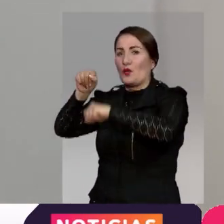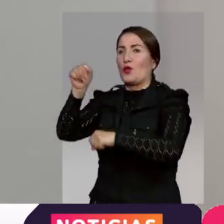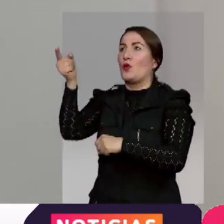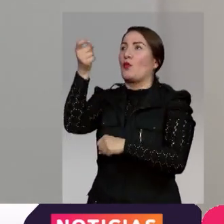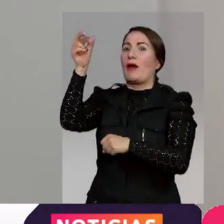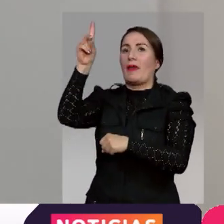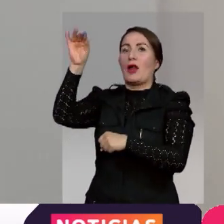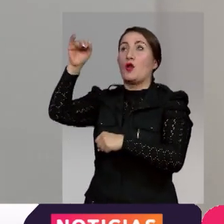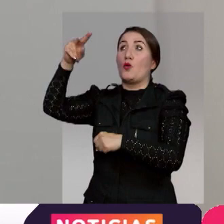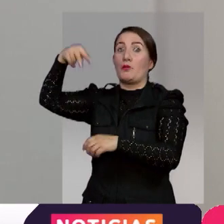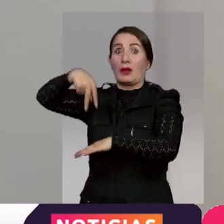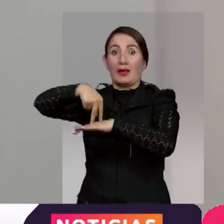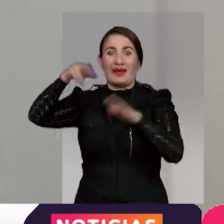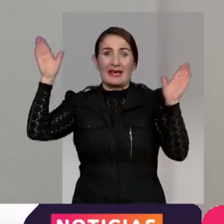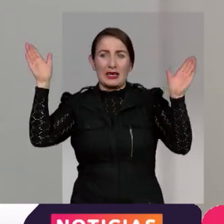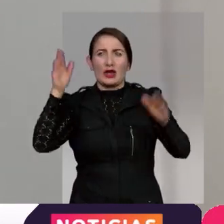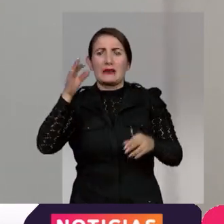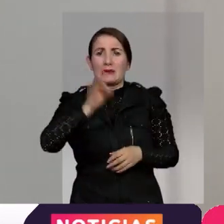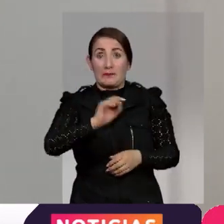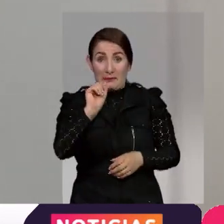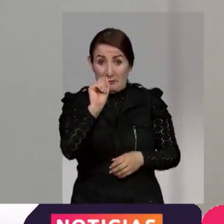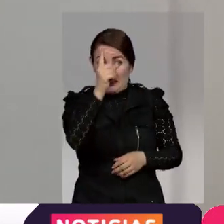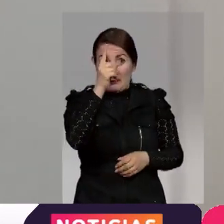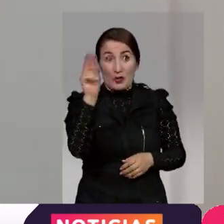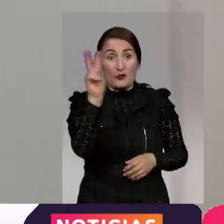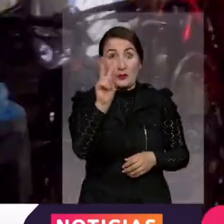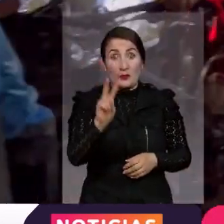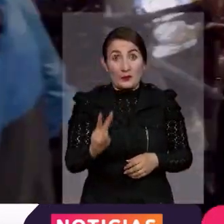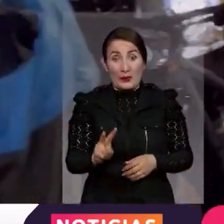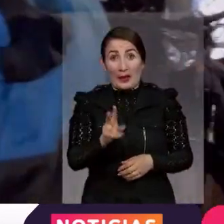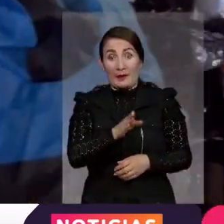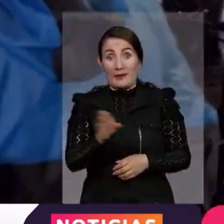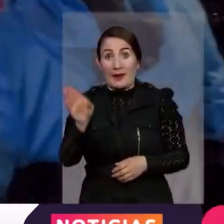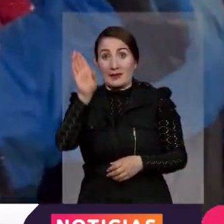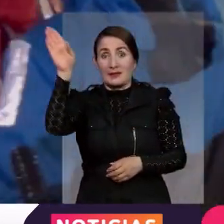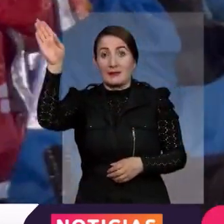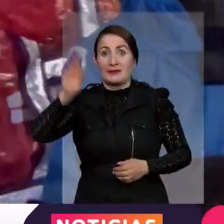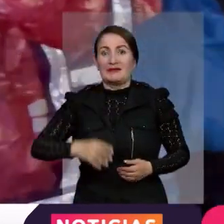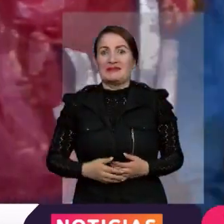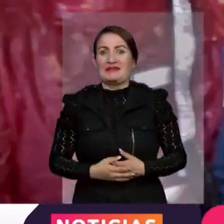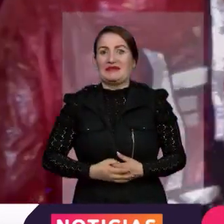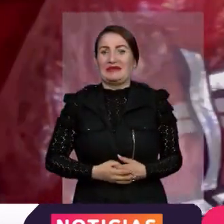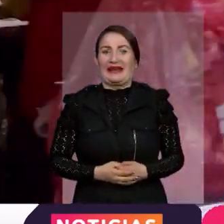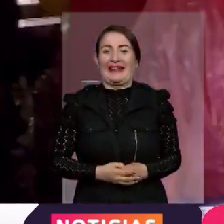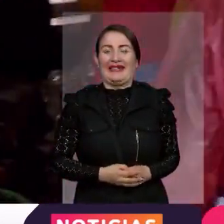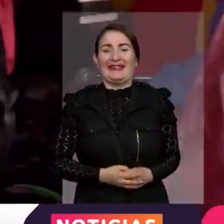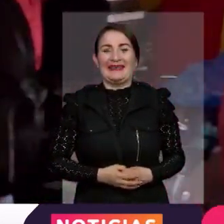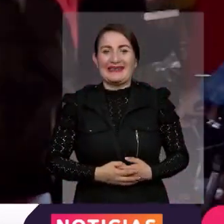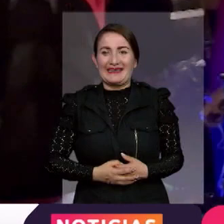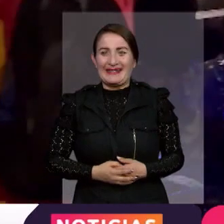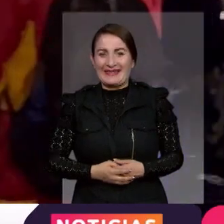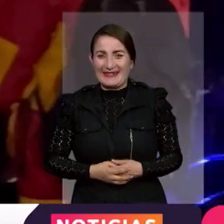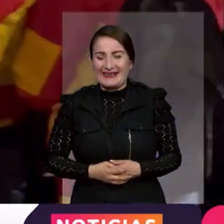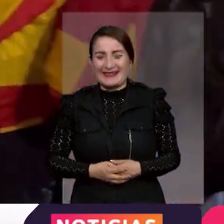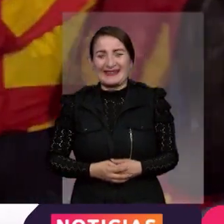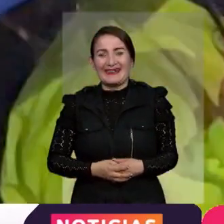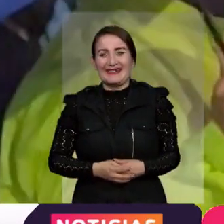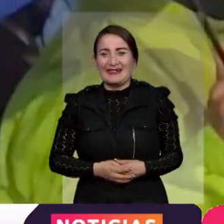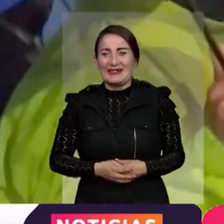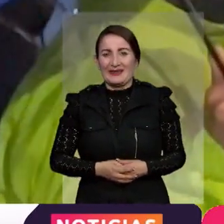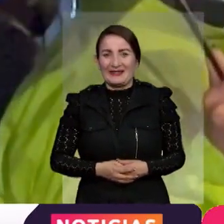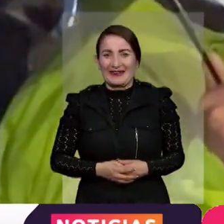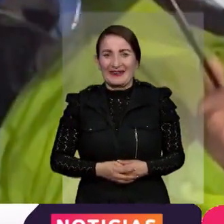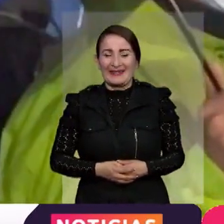que estamos realizando todos los primeros viernes de cada mes. Esta iniciativa busca fortalecer la presencia institucional